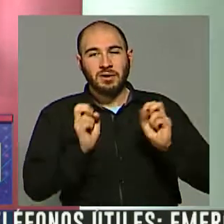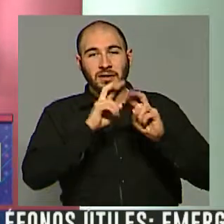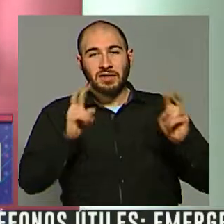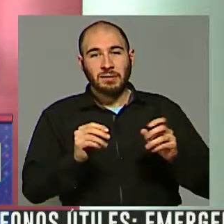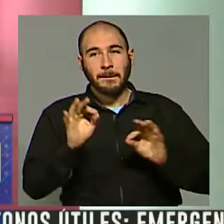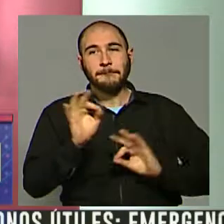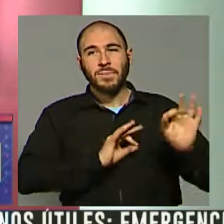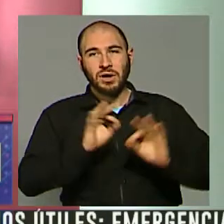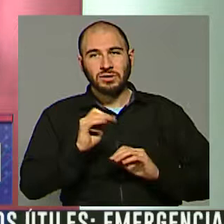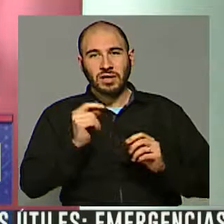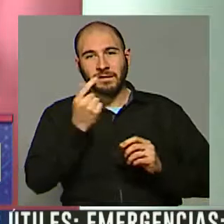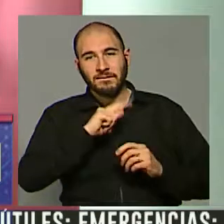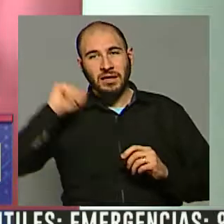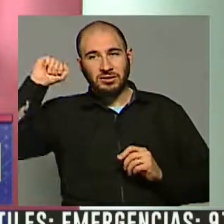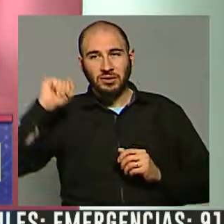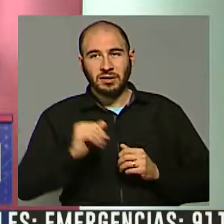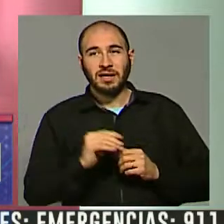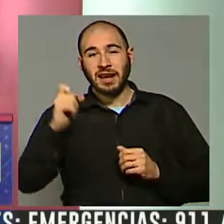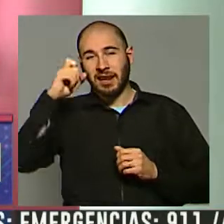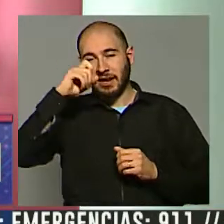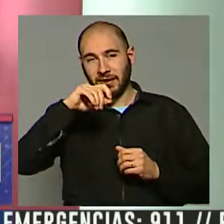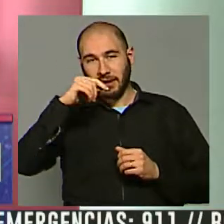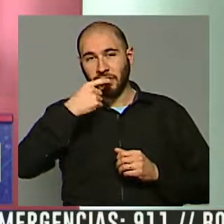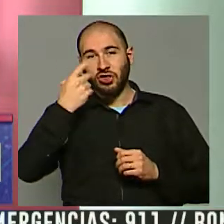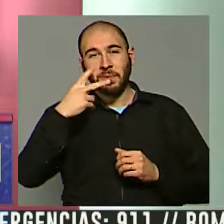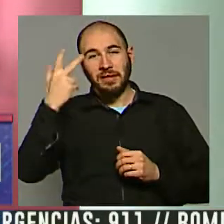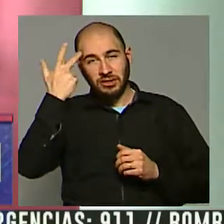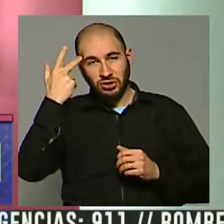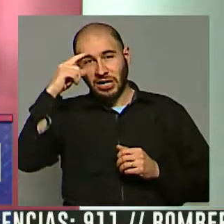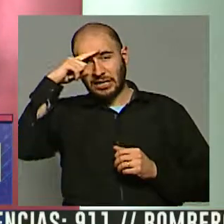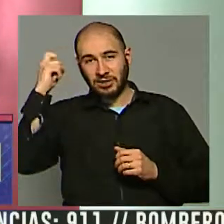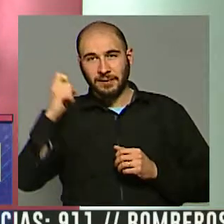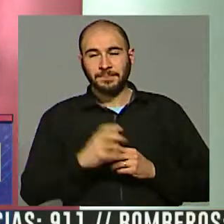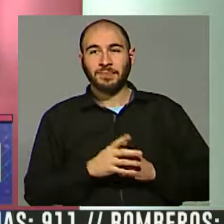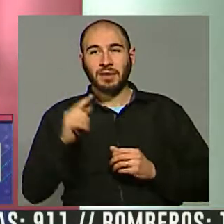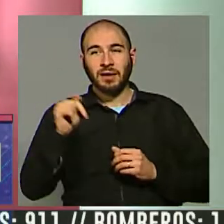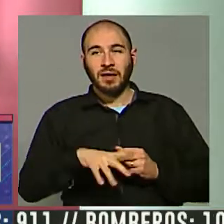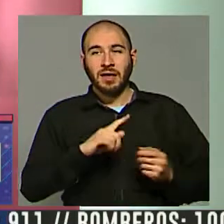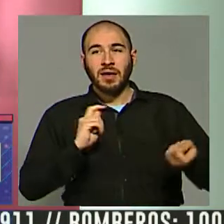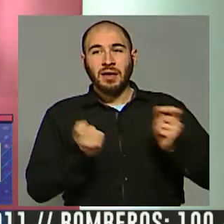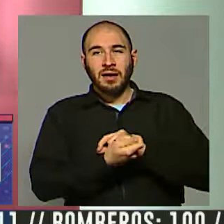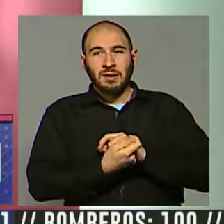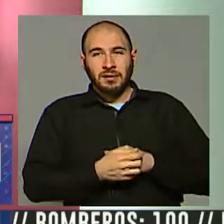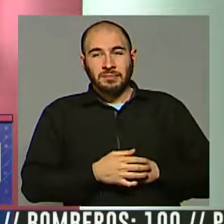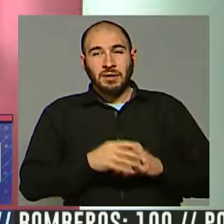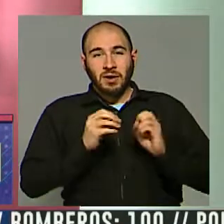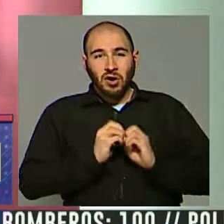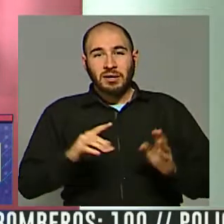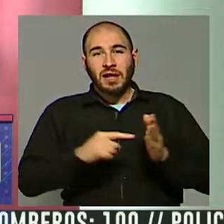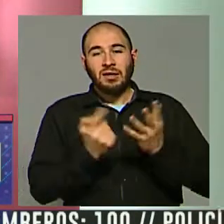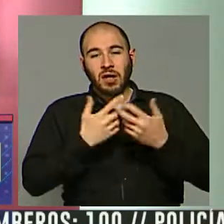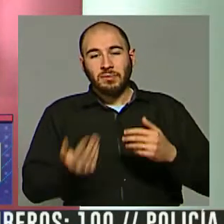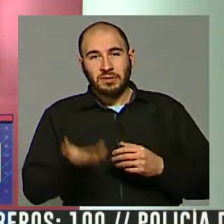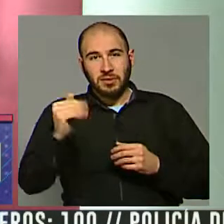con la proyección inflacionaria a nivel 2018, digamos, a nivel nacional. Bueno, esto llevó a la modificación y a empezar a implementar la cláusula